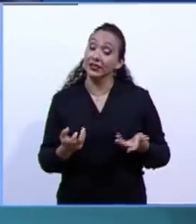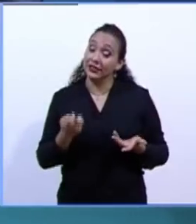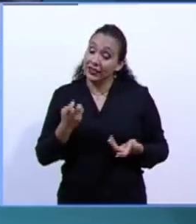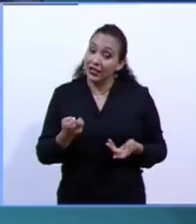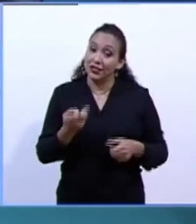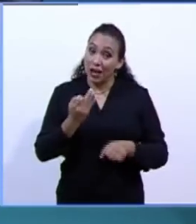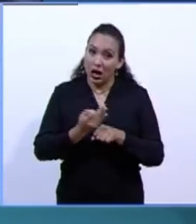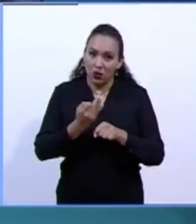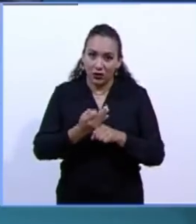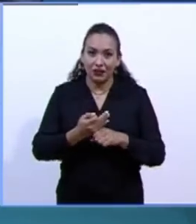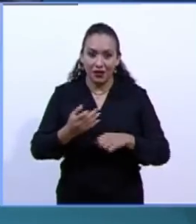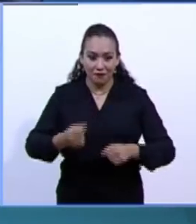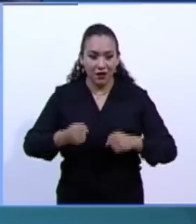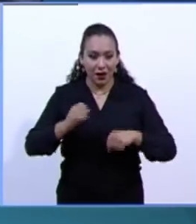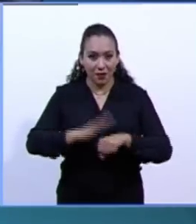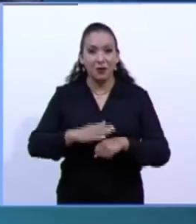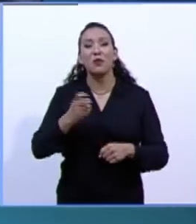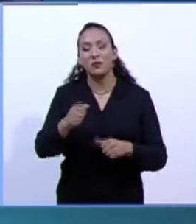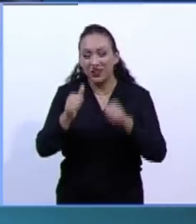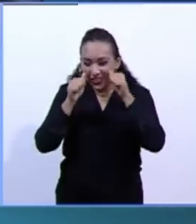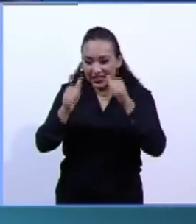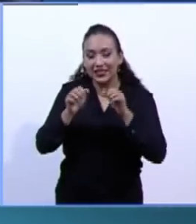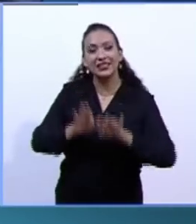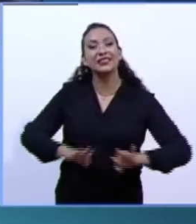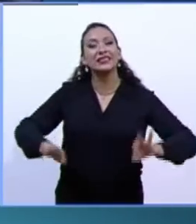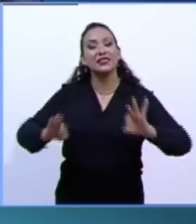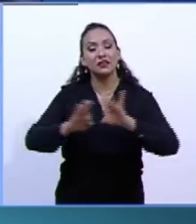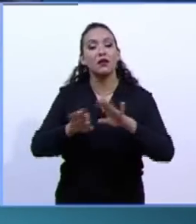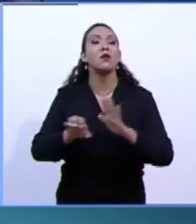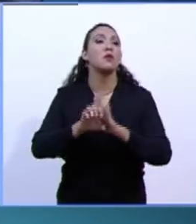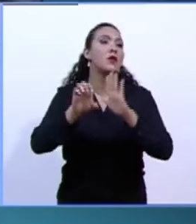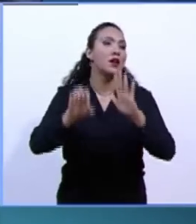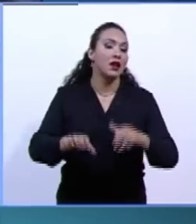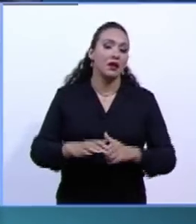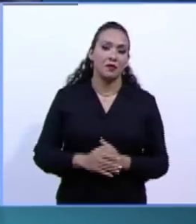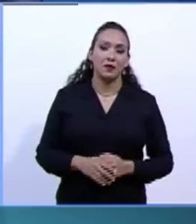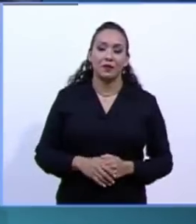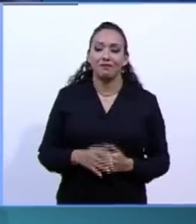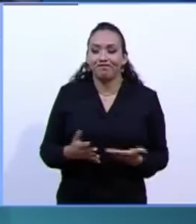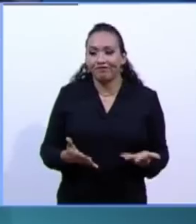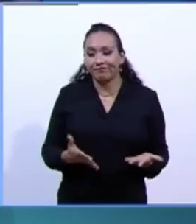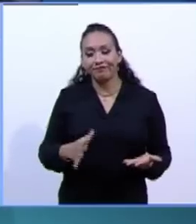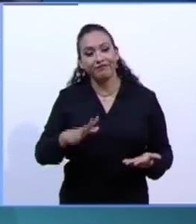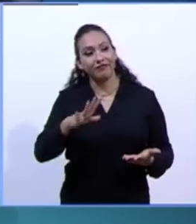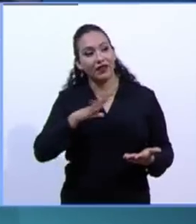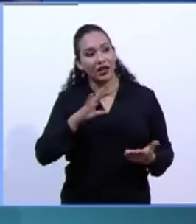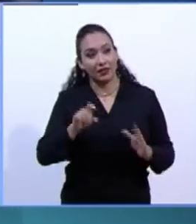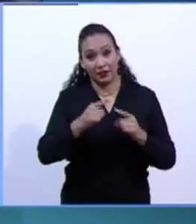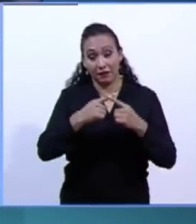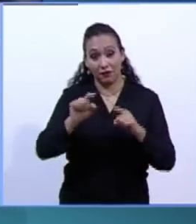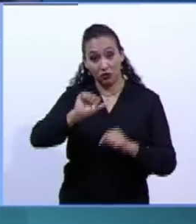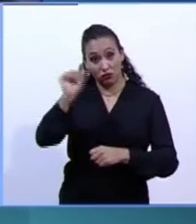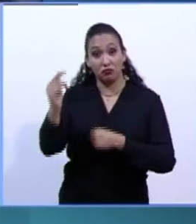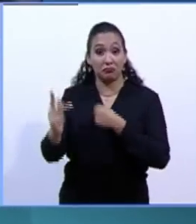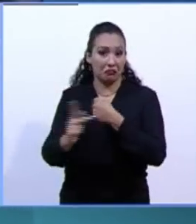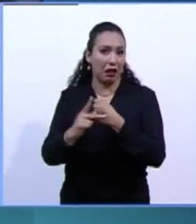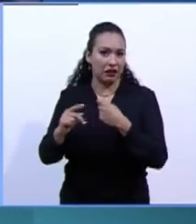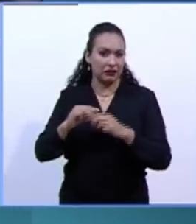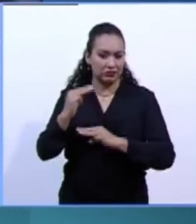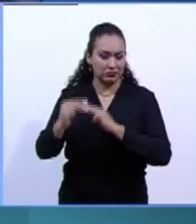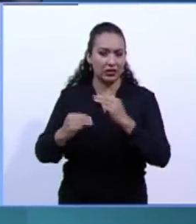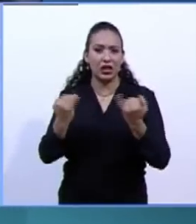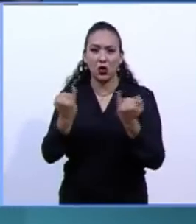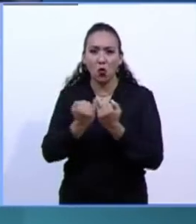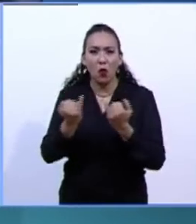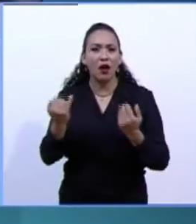ya en foco de atención. Ha habido las elecciones en otros países del mundo y cómo además las